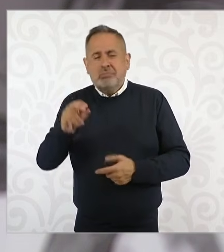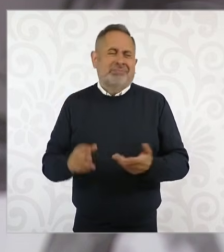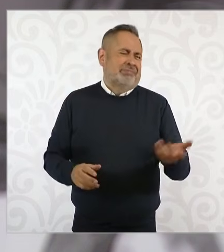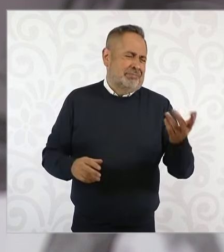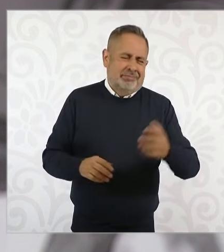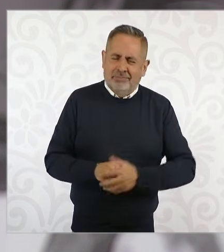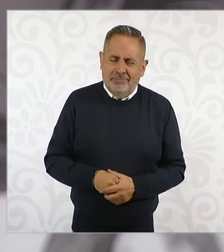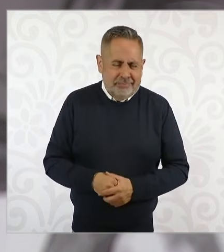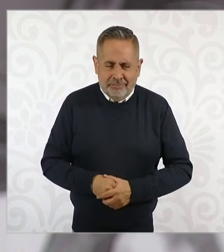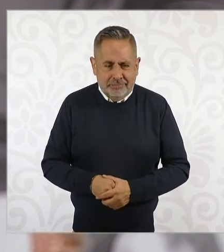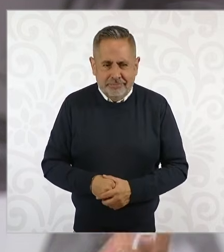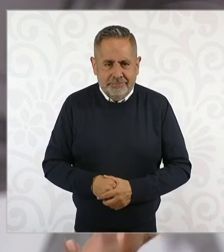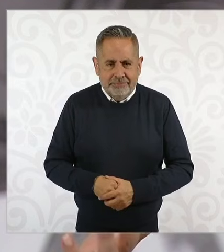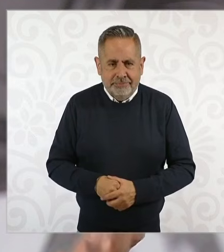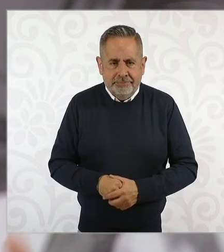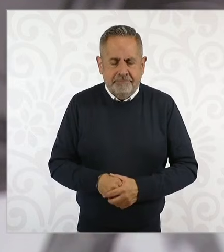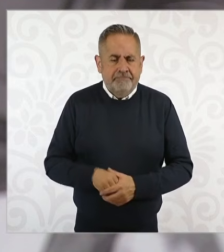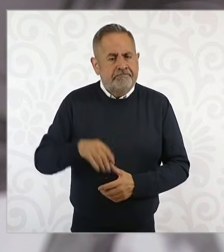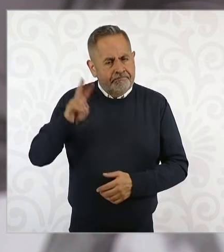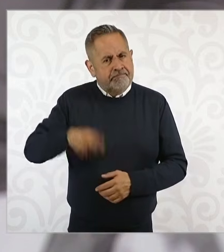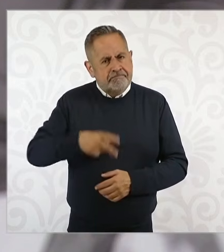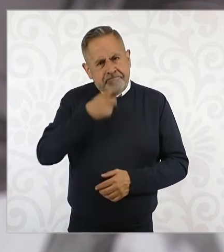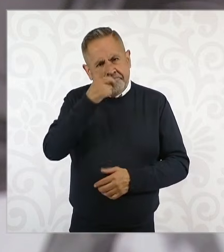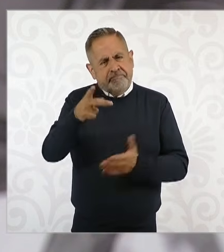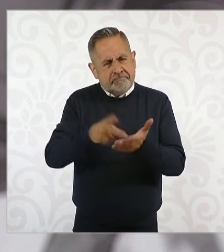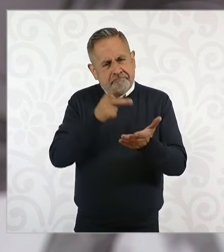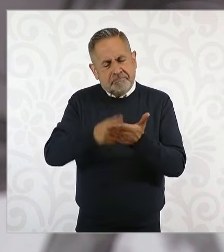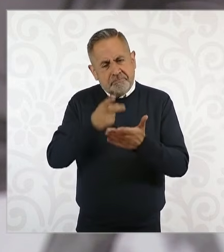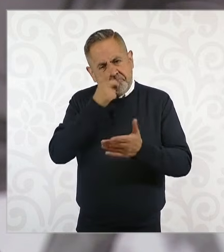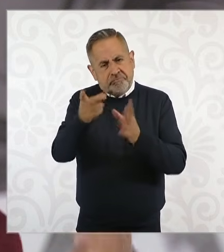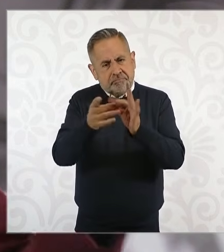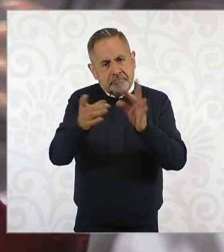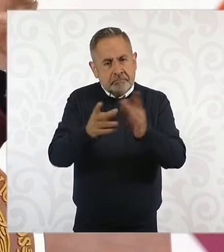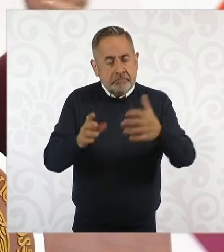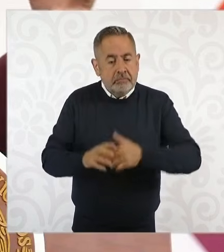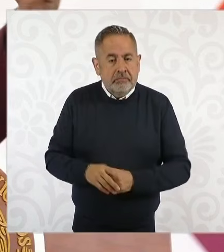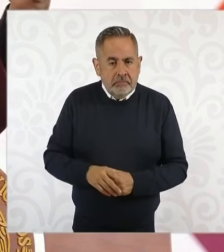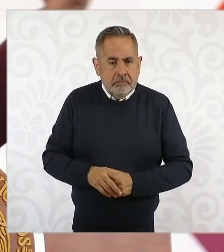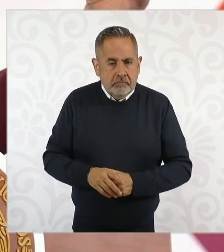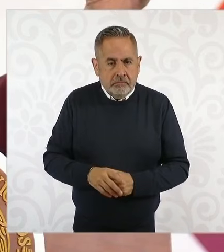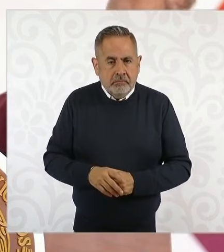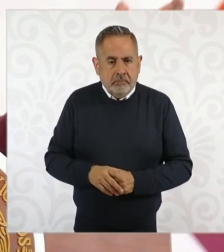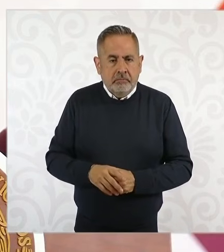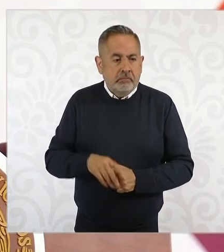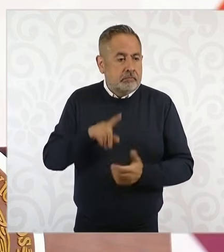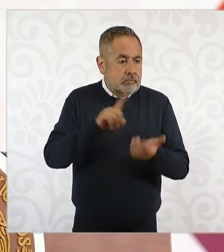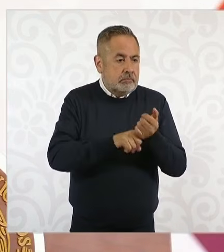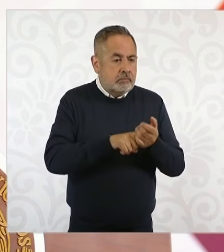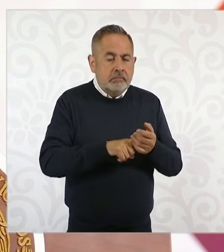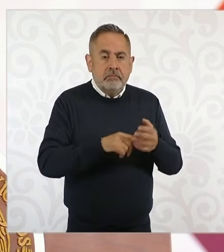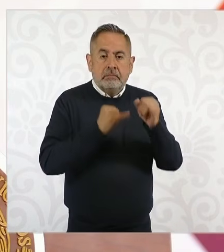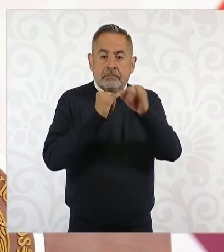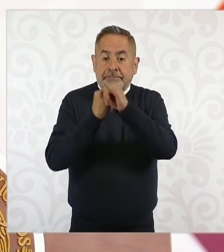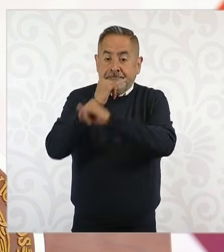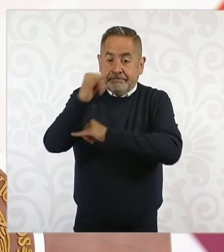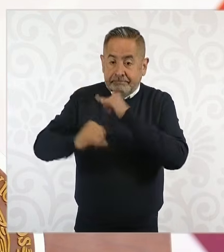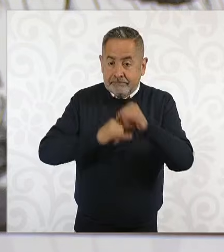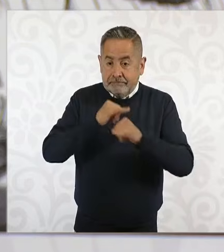sí hay, como lo hemos dicho en muchas ocasiones, un vínculo de todos estos grupos a nivel